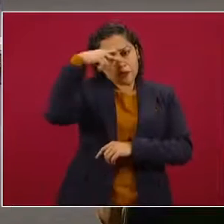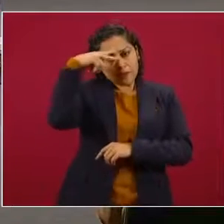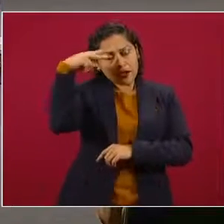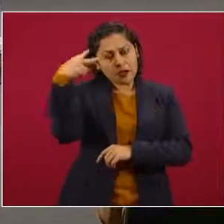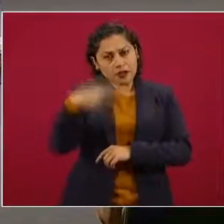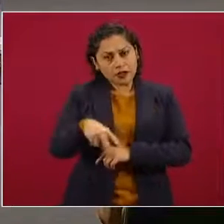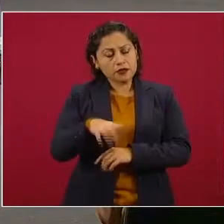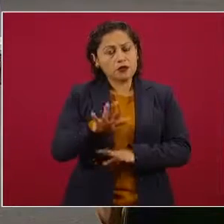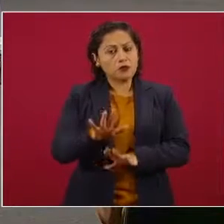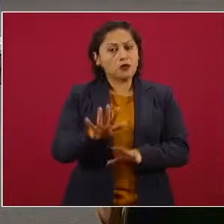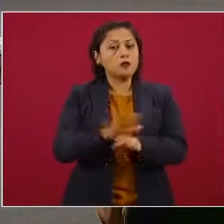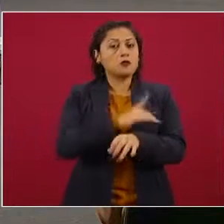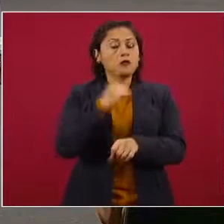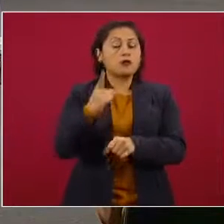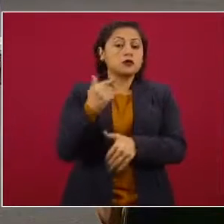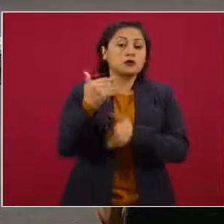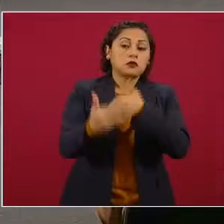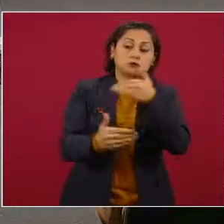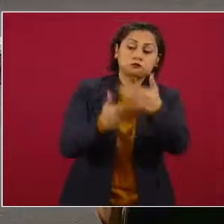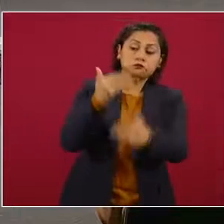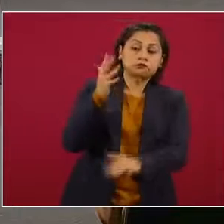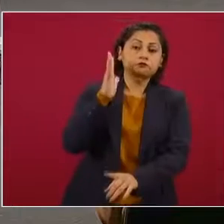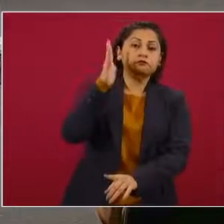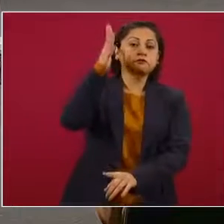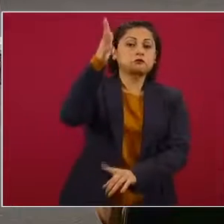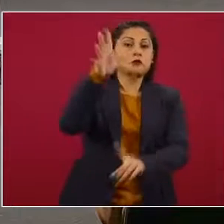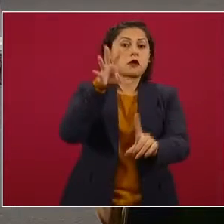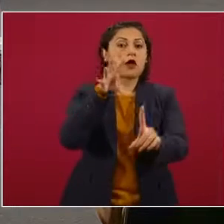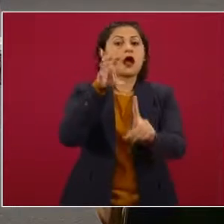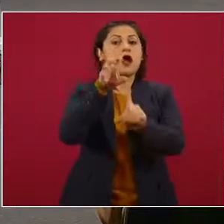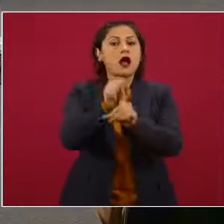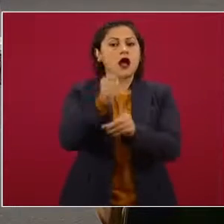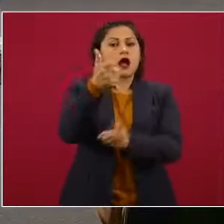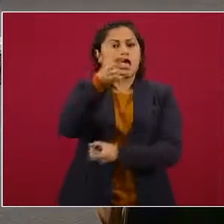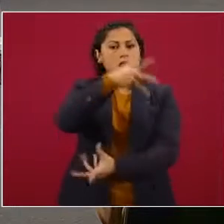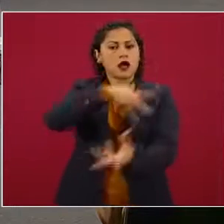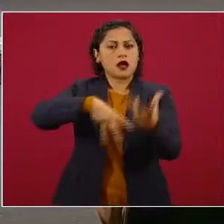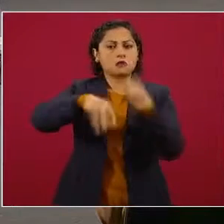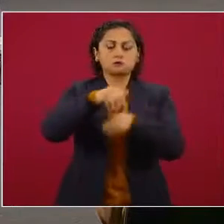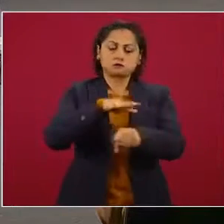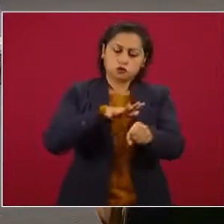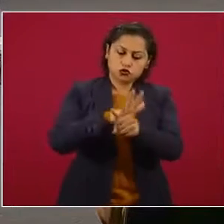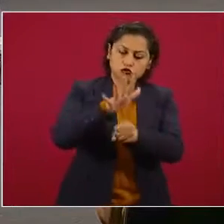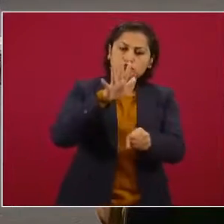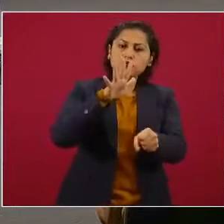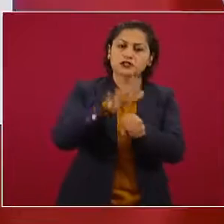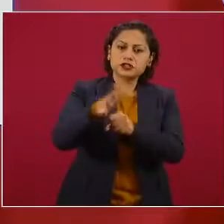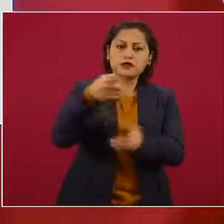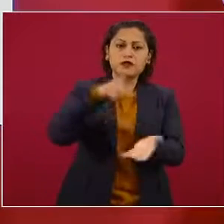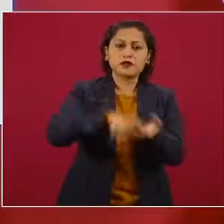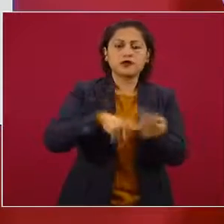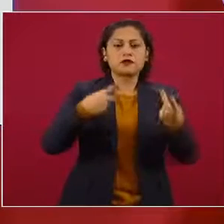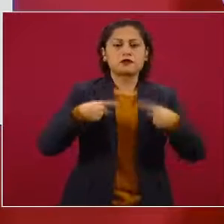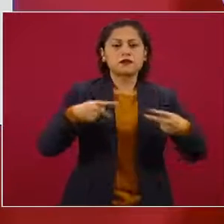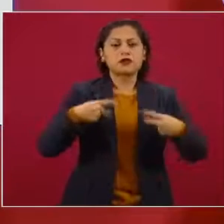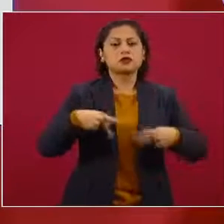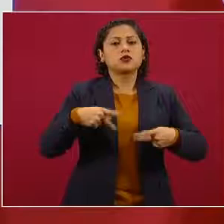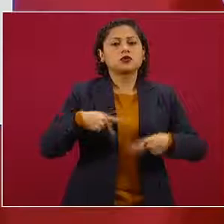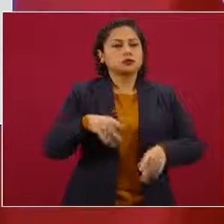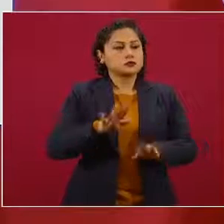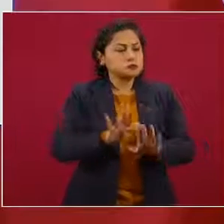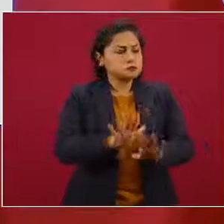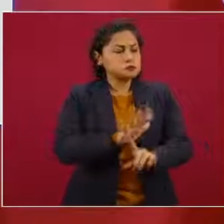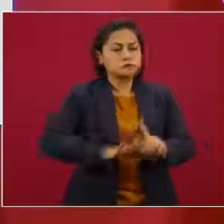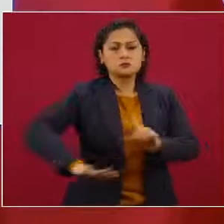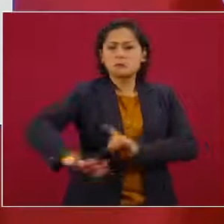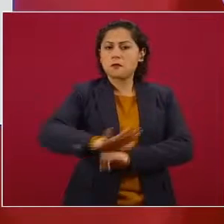plazo se podría alcanzar los niveles económicos suficientes para tener un mejor bienestar en la población. Hay